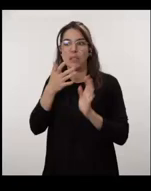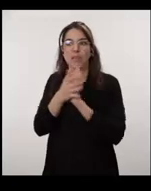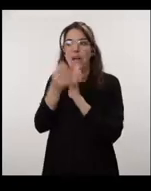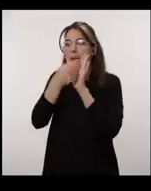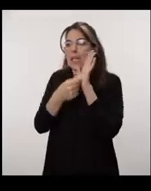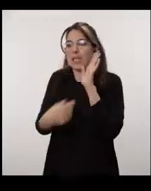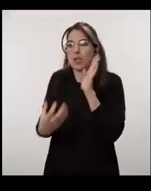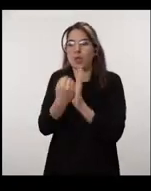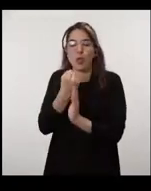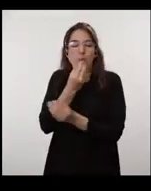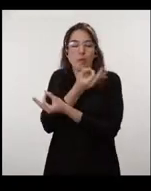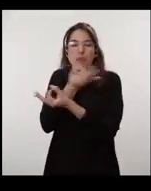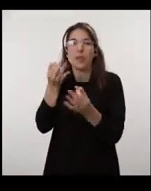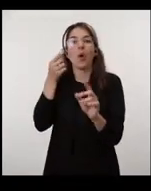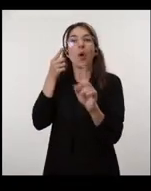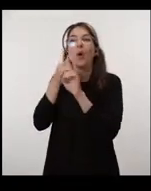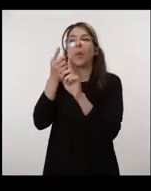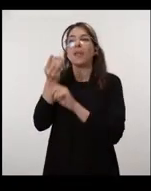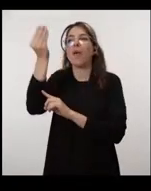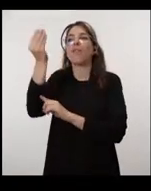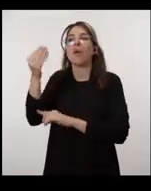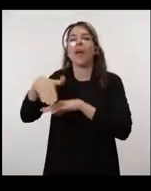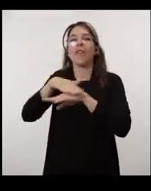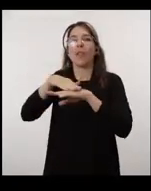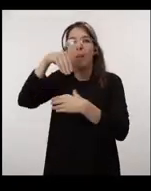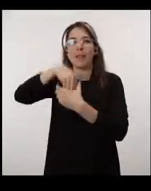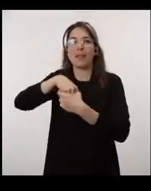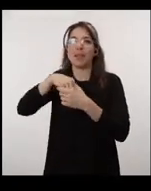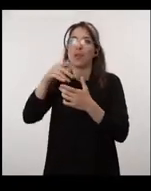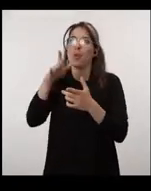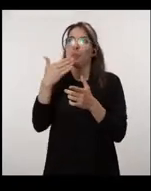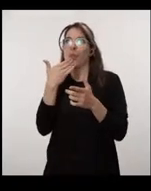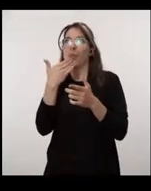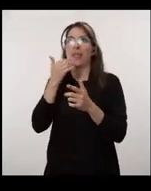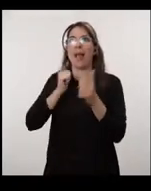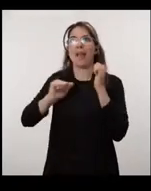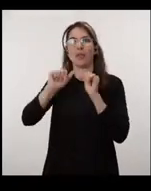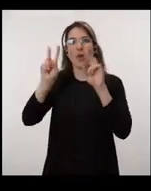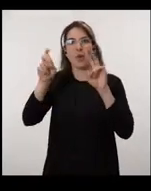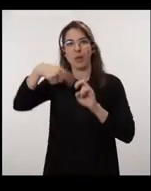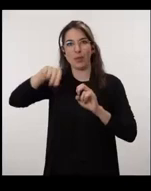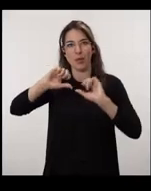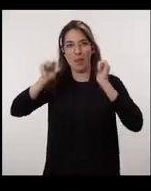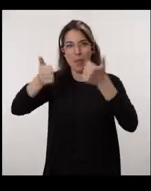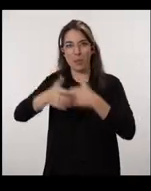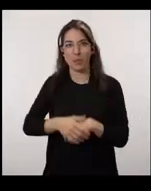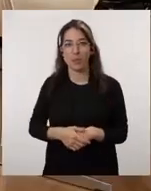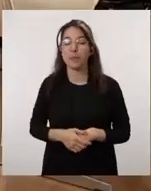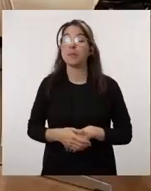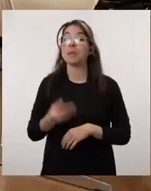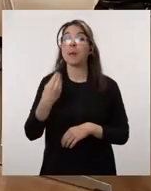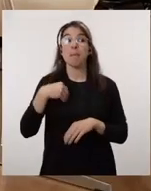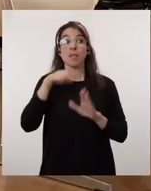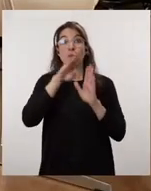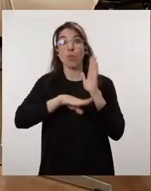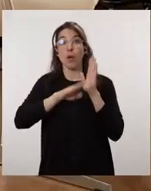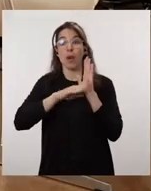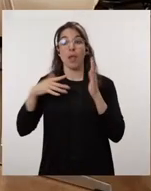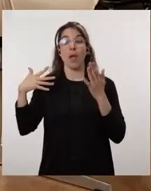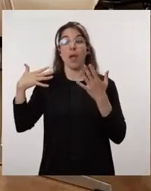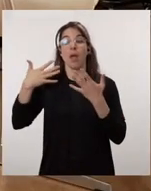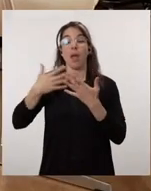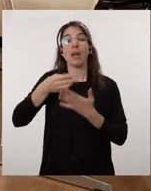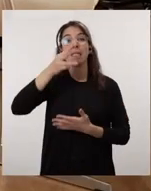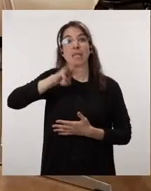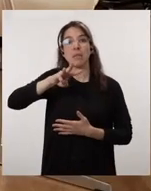todos los requisitos para convertirse en la figura fundamental de esta nueva aventura que empezábamos este programa tiene ya tres meses de